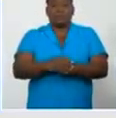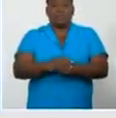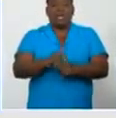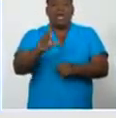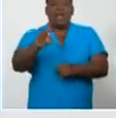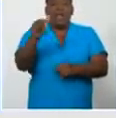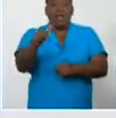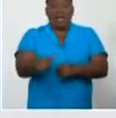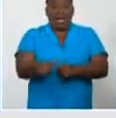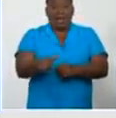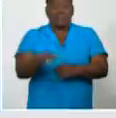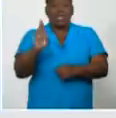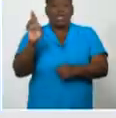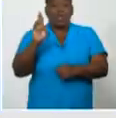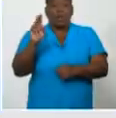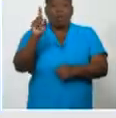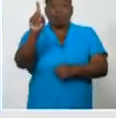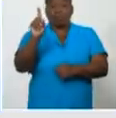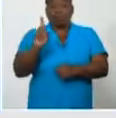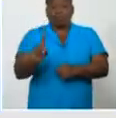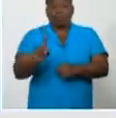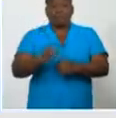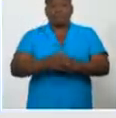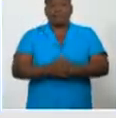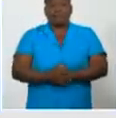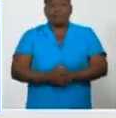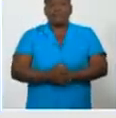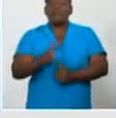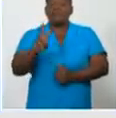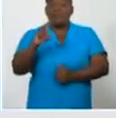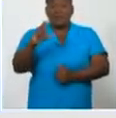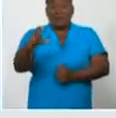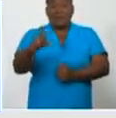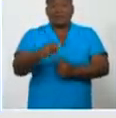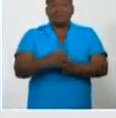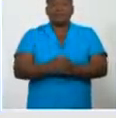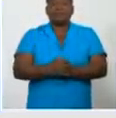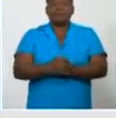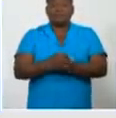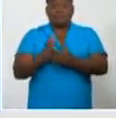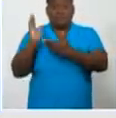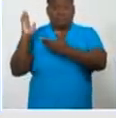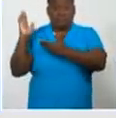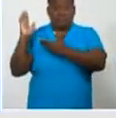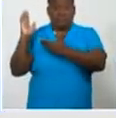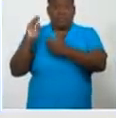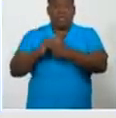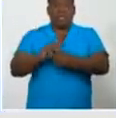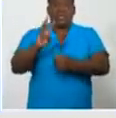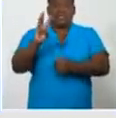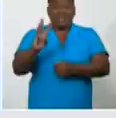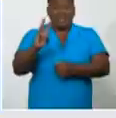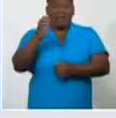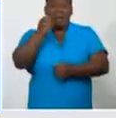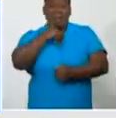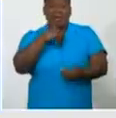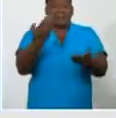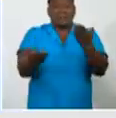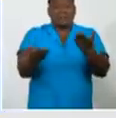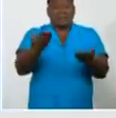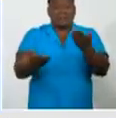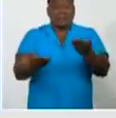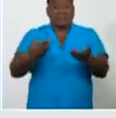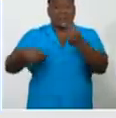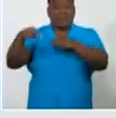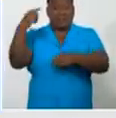con 1 cada uno. Villa Clara, aunque ayer diagnostica 3 más que el día anterior, pero dentro del